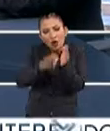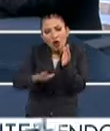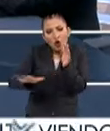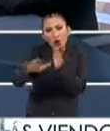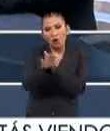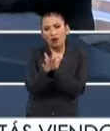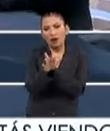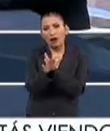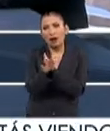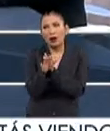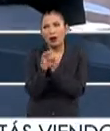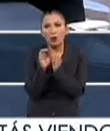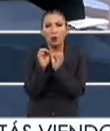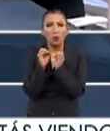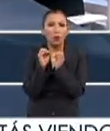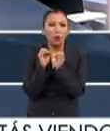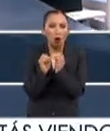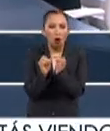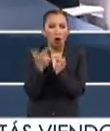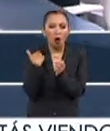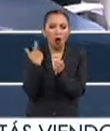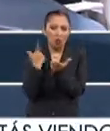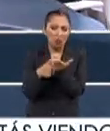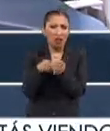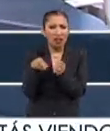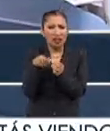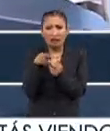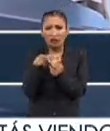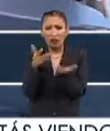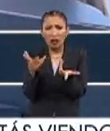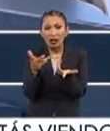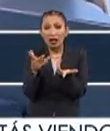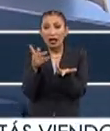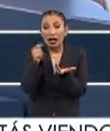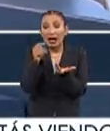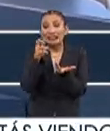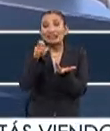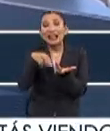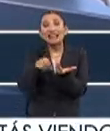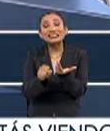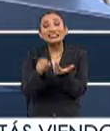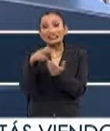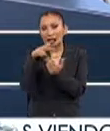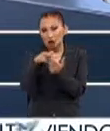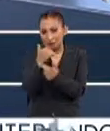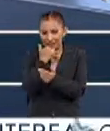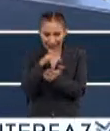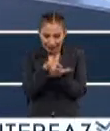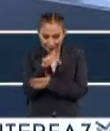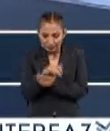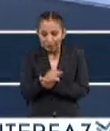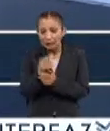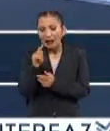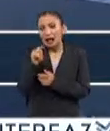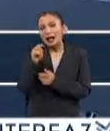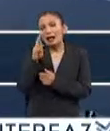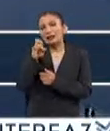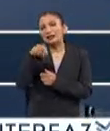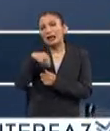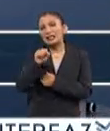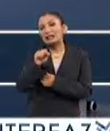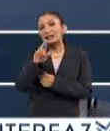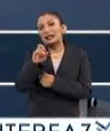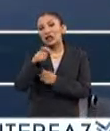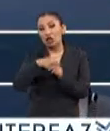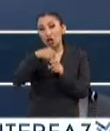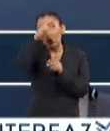regional o intrarregional, ¿cómo le llamamos, Hilda? Transregional. Transregional, muchas gracias. Transregional, que